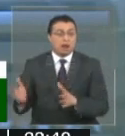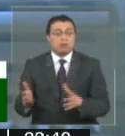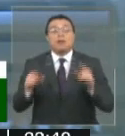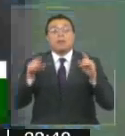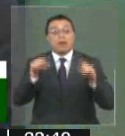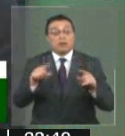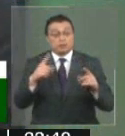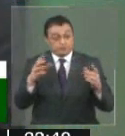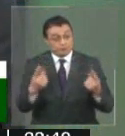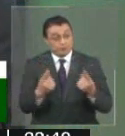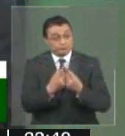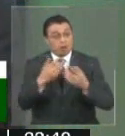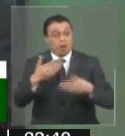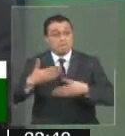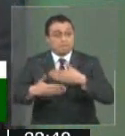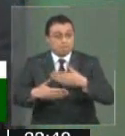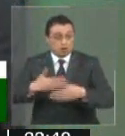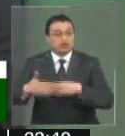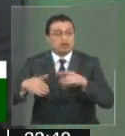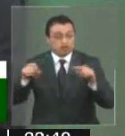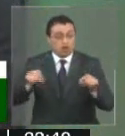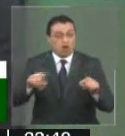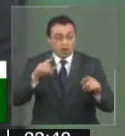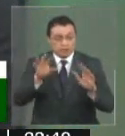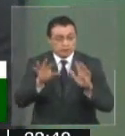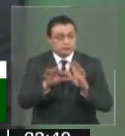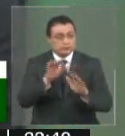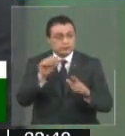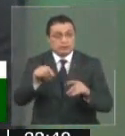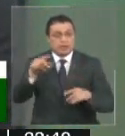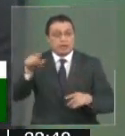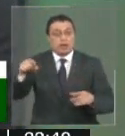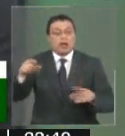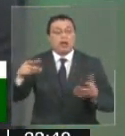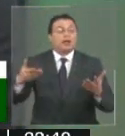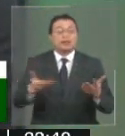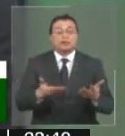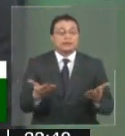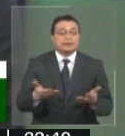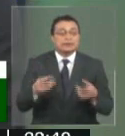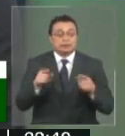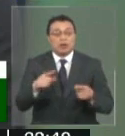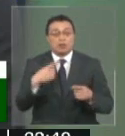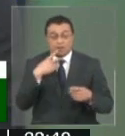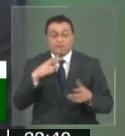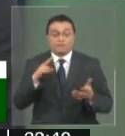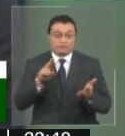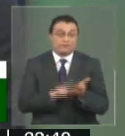Lo que encontró en el proceso de mejoramiento de Nicolò fue